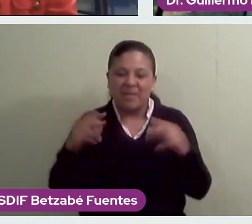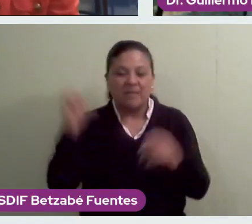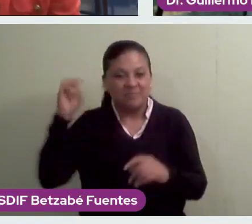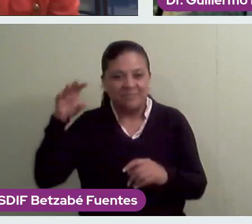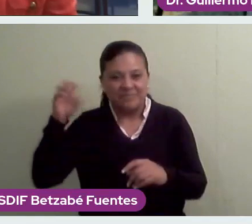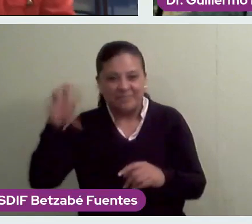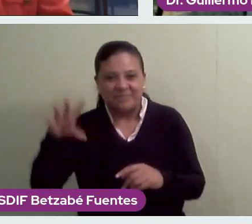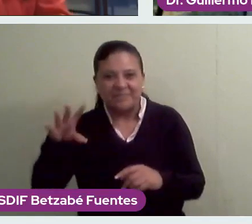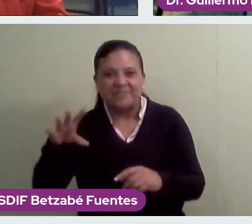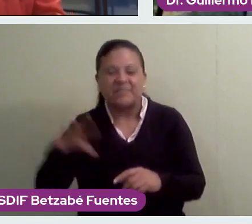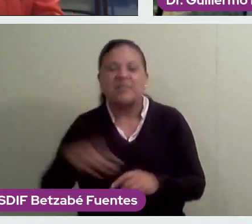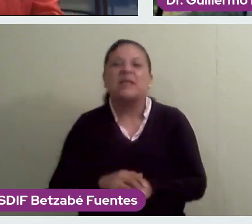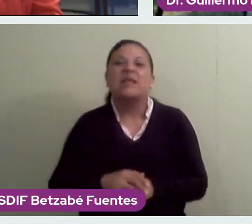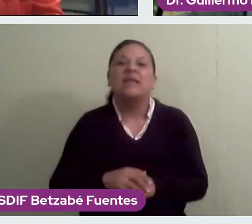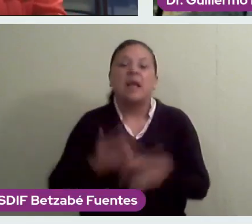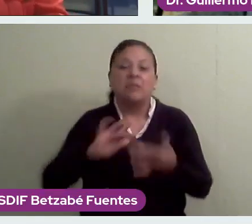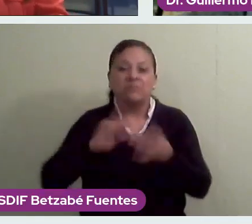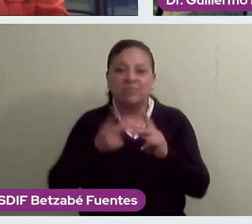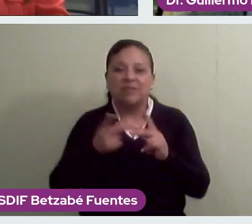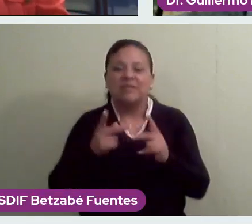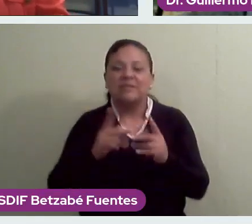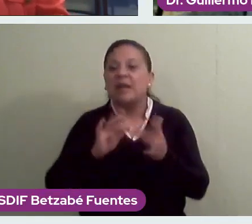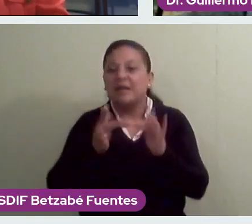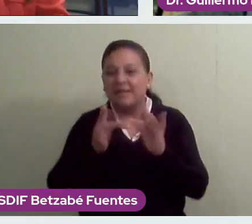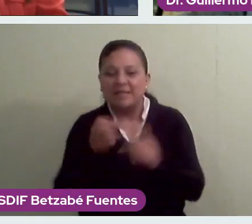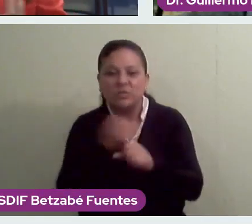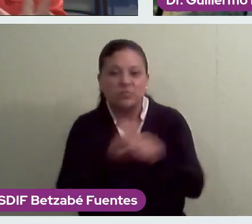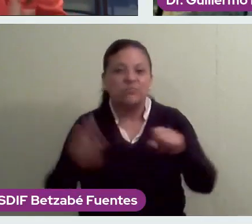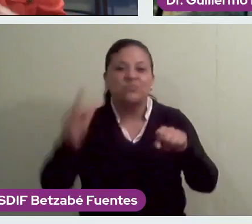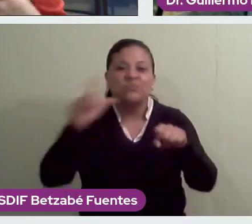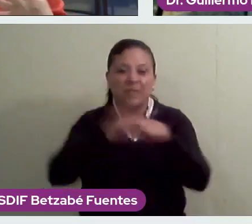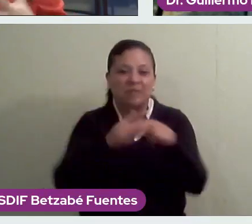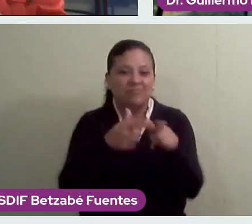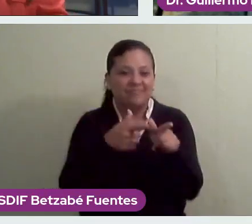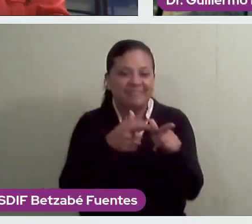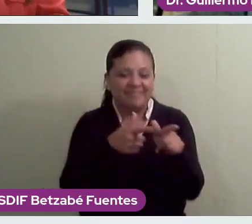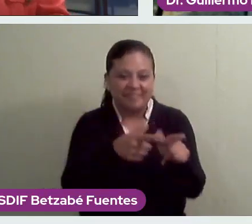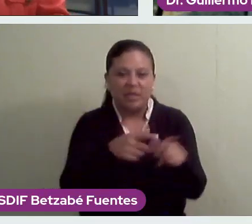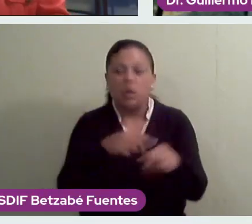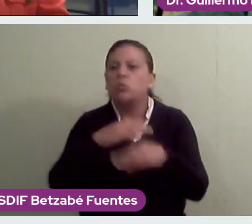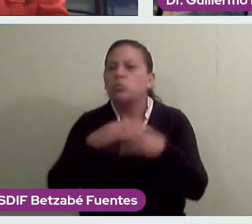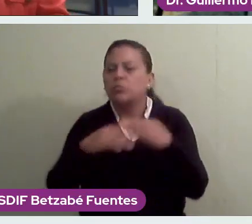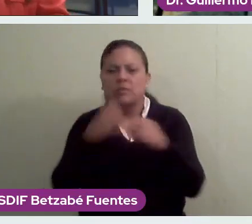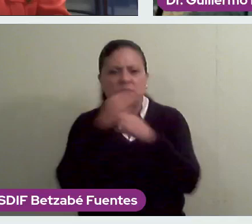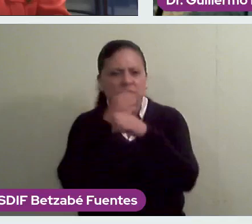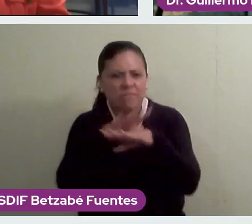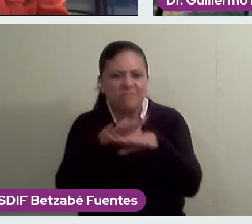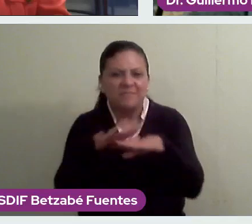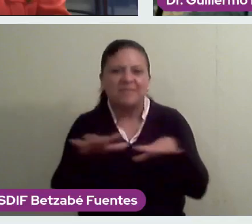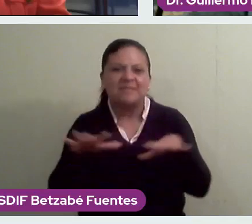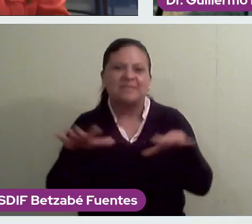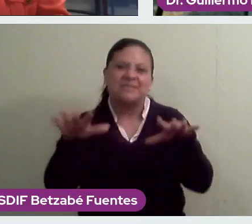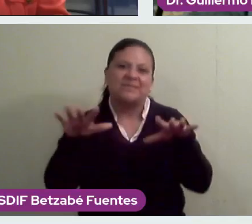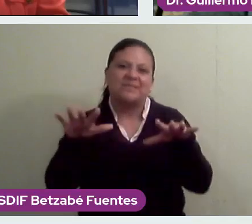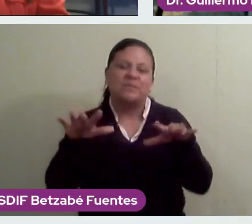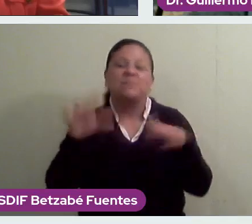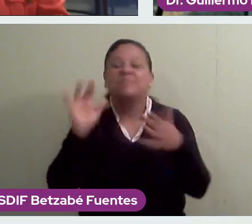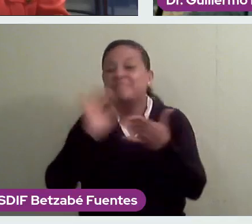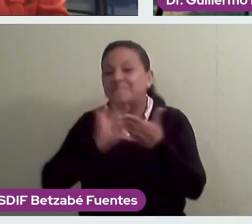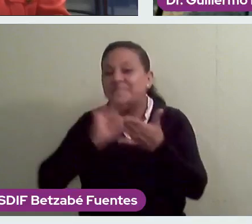de CDMX. Y bueno, pues queda en las redes sociales tanto sus datos como la información. Así que